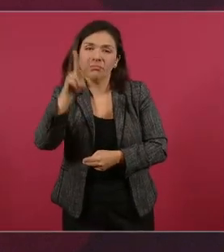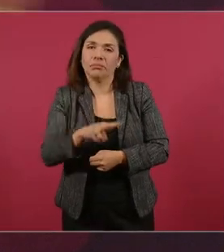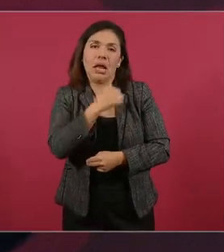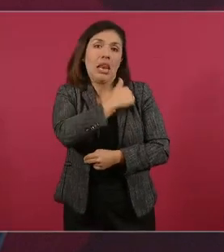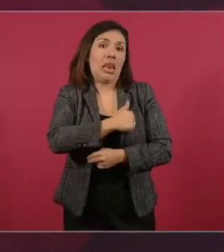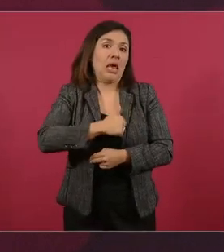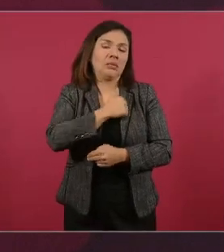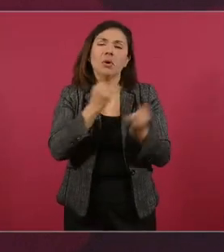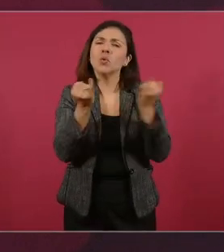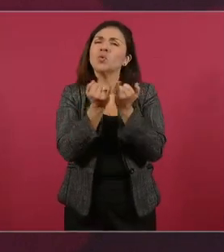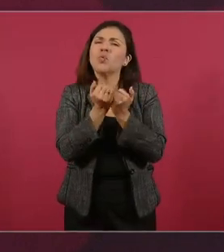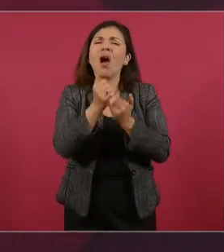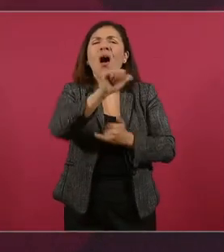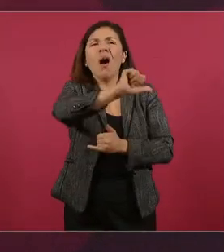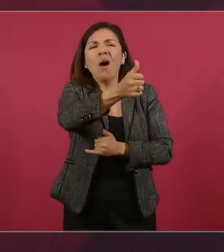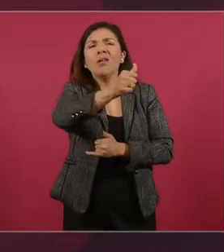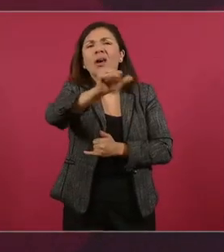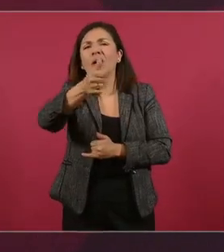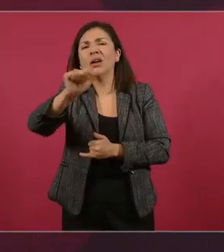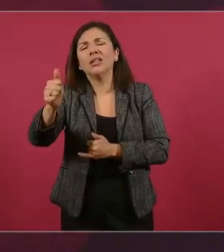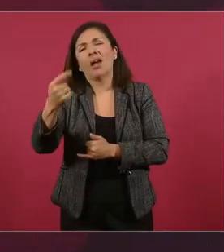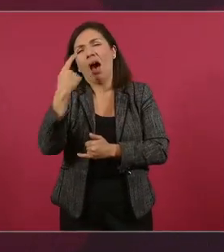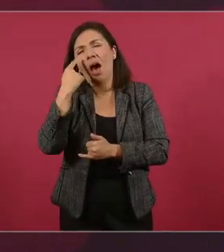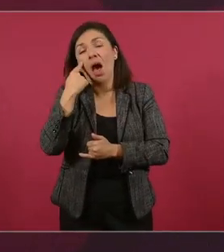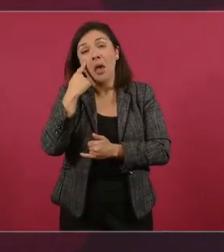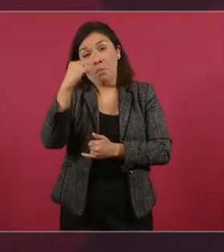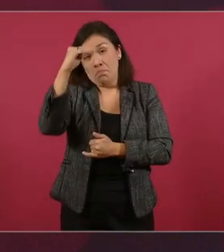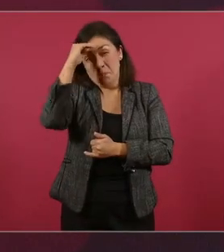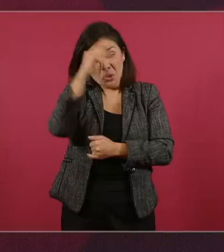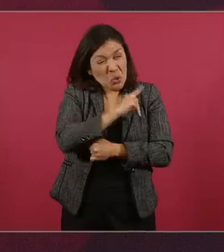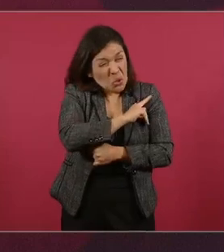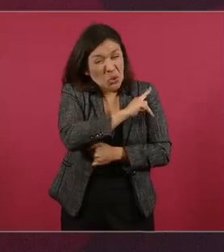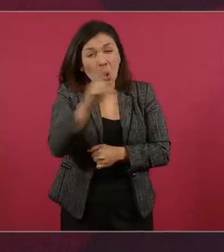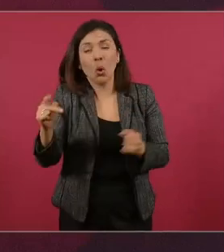lamentablemente, y en todo. No generalizo, pero sí.